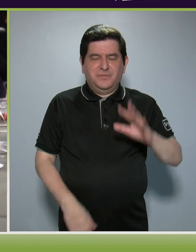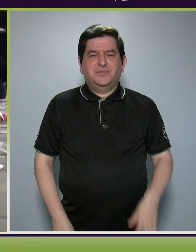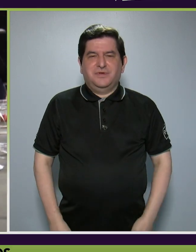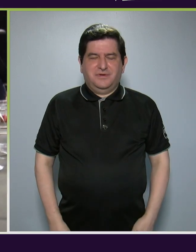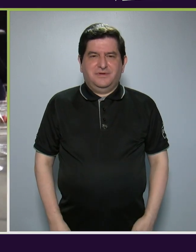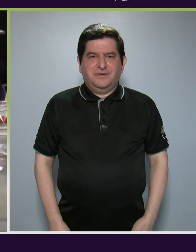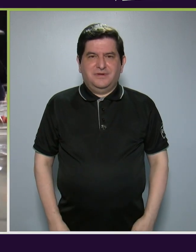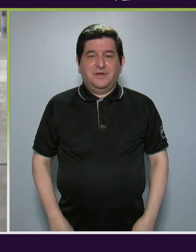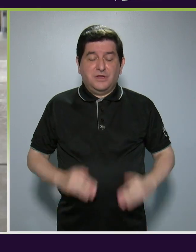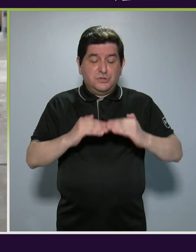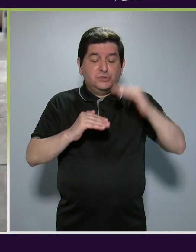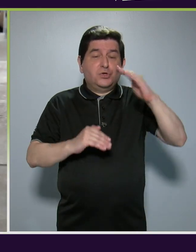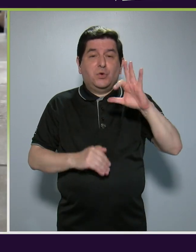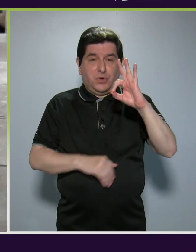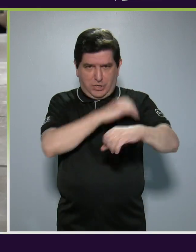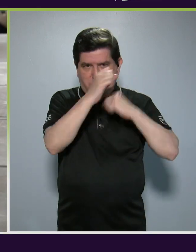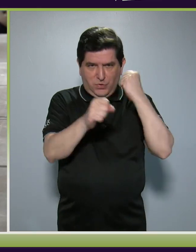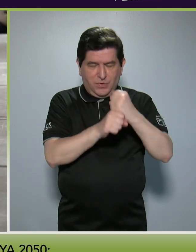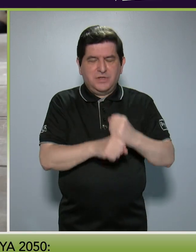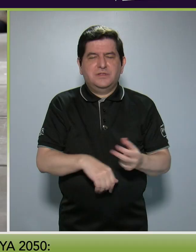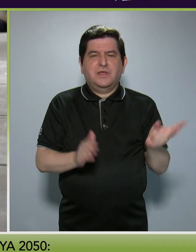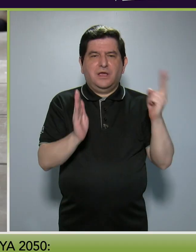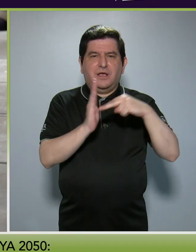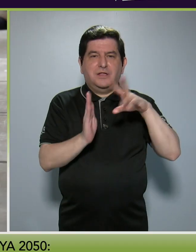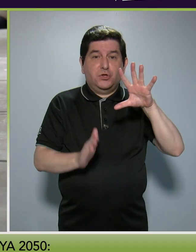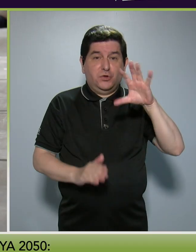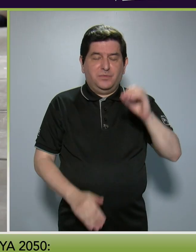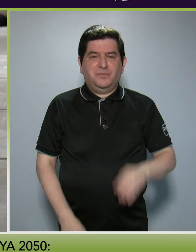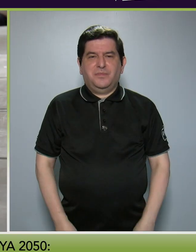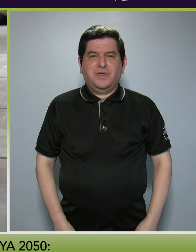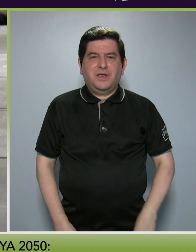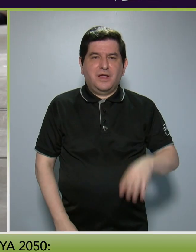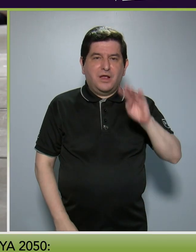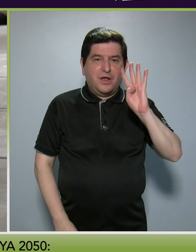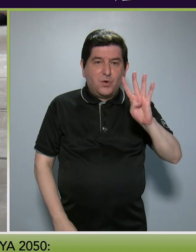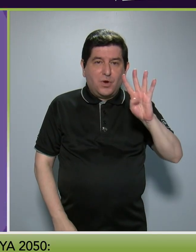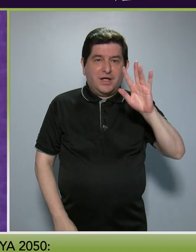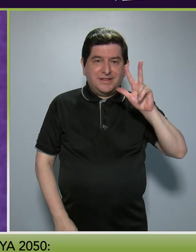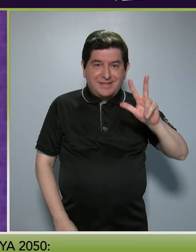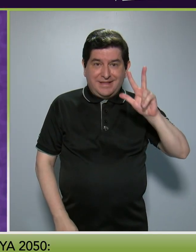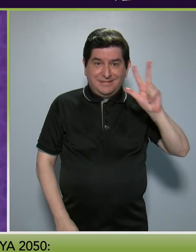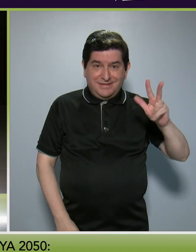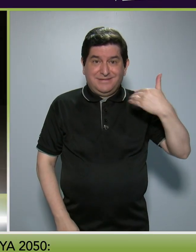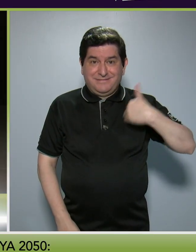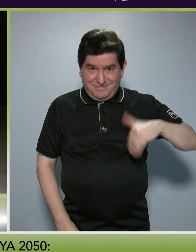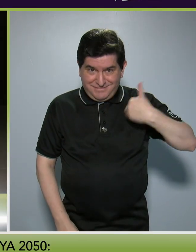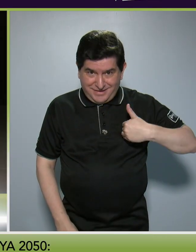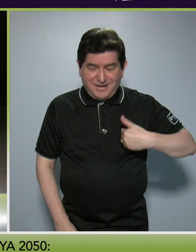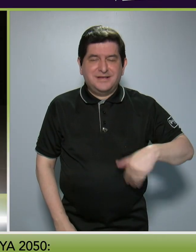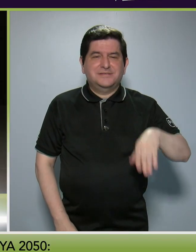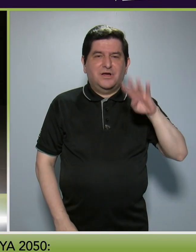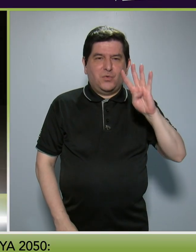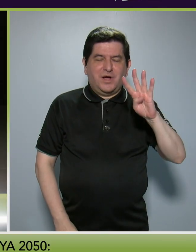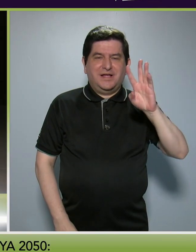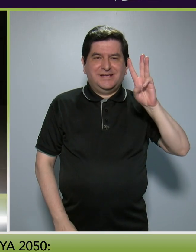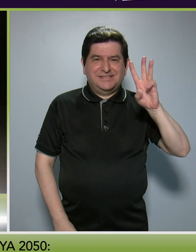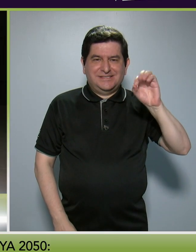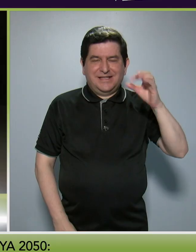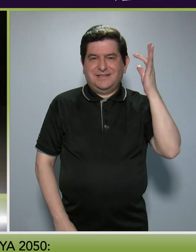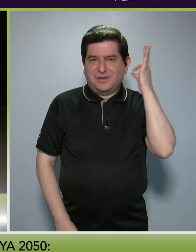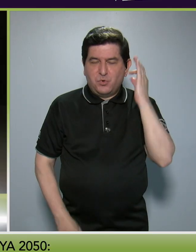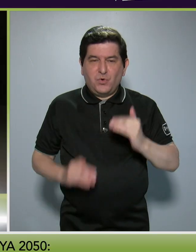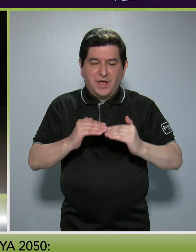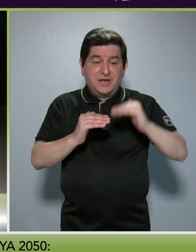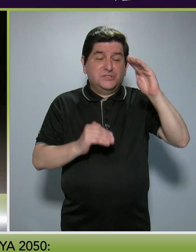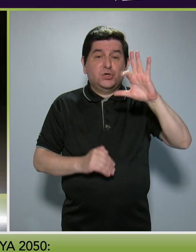mujeres de más de 90 años. Y para el año 2050 habrá 433 hombres y 460 mujeres